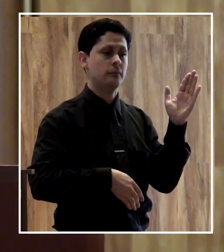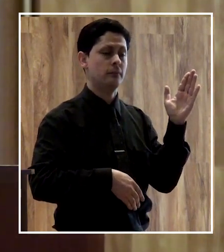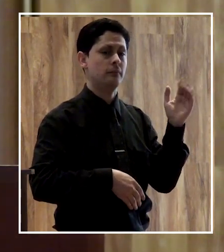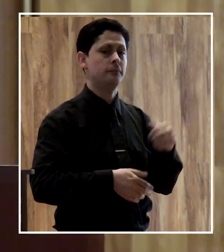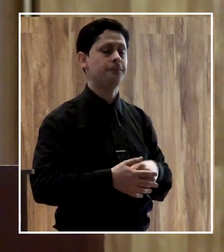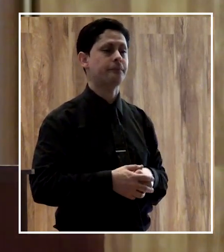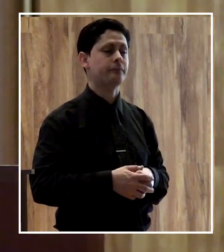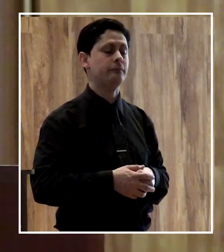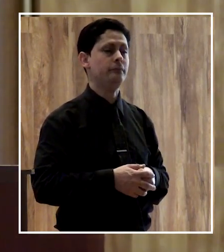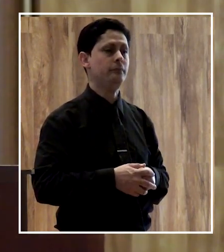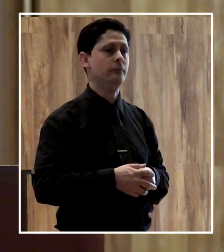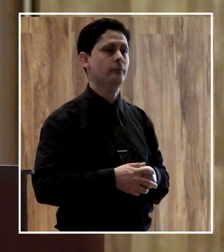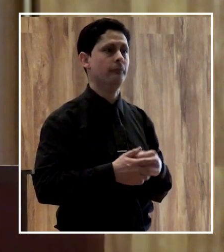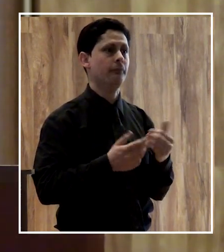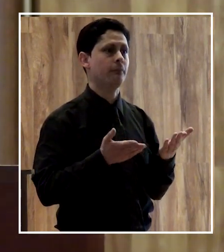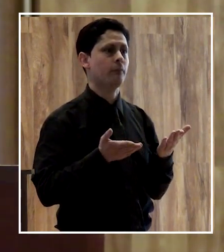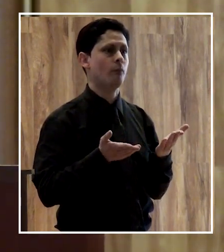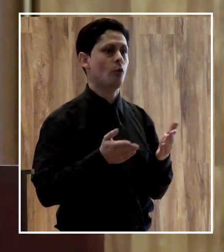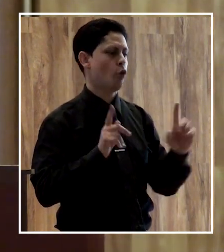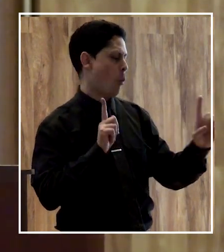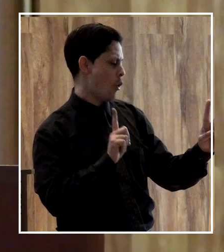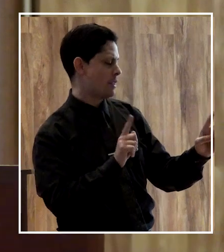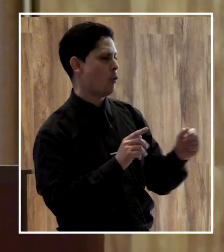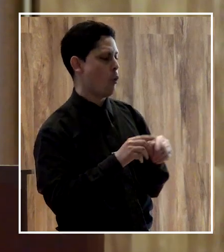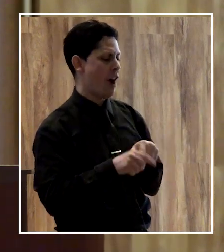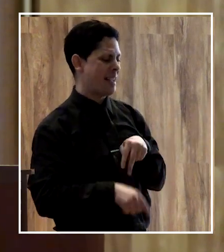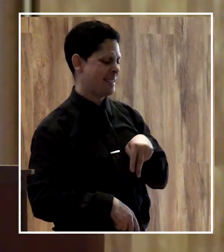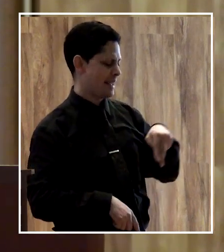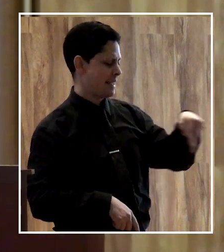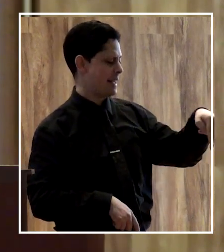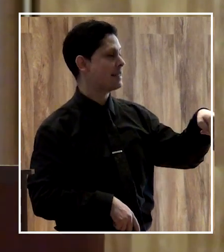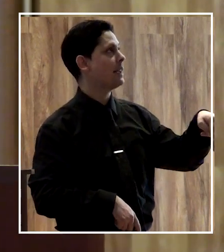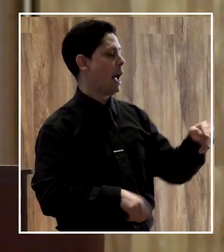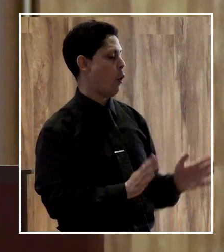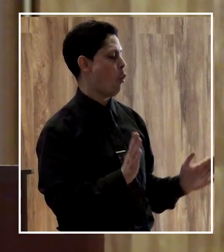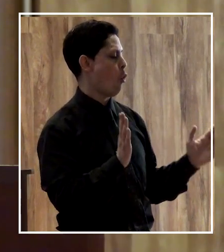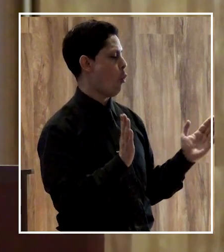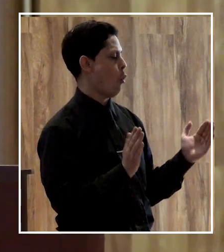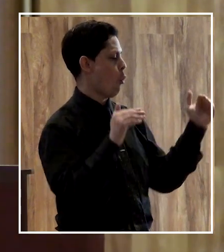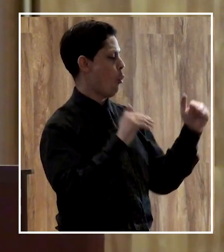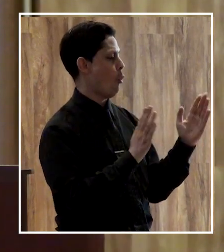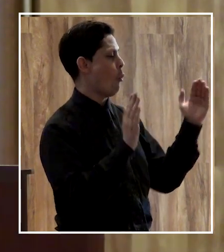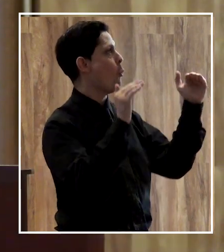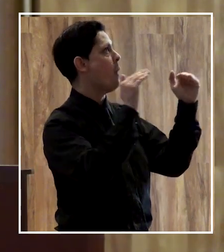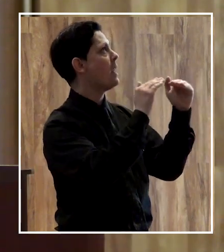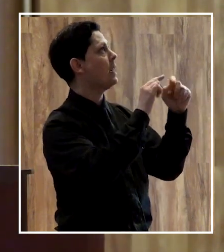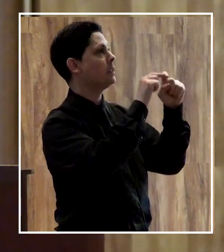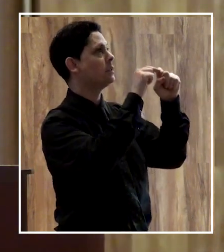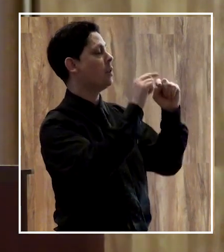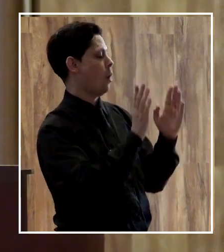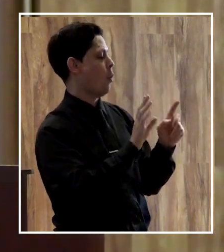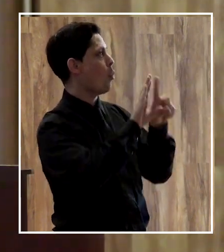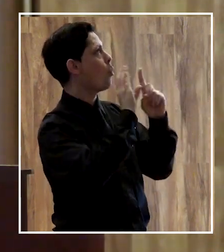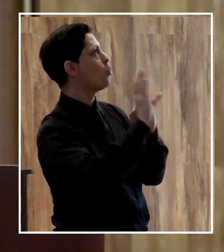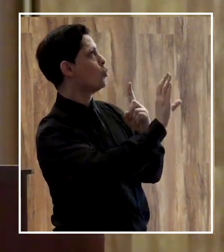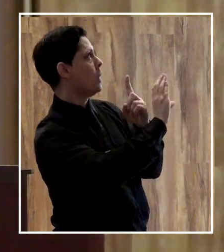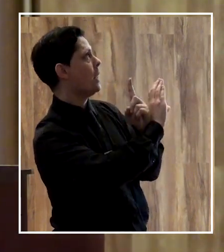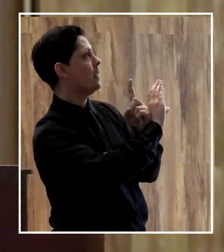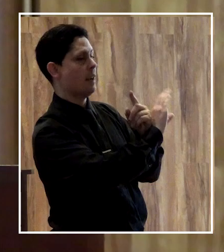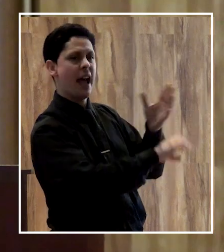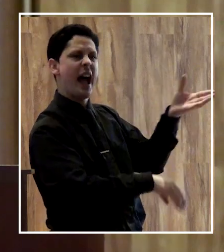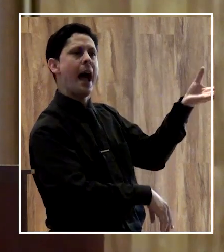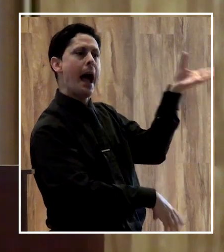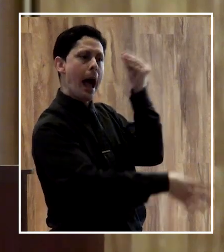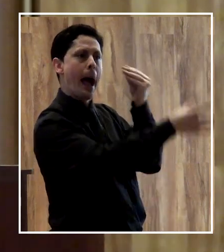Eso ya era acercarse a un palacio cultural y aprender y